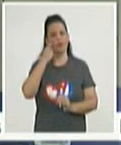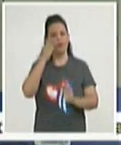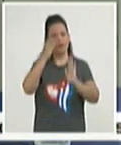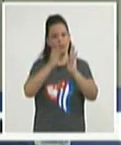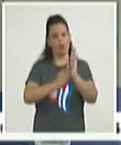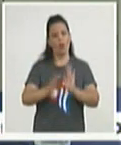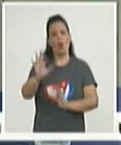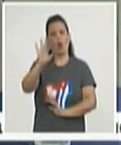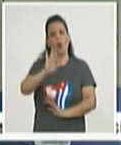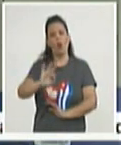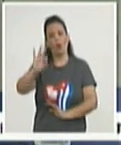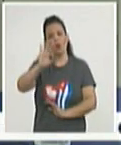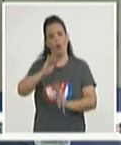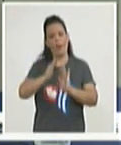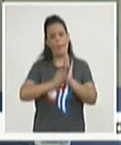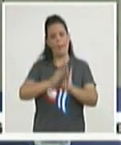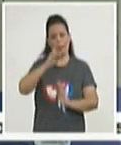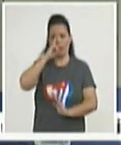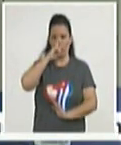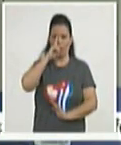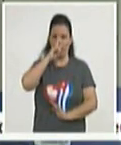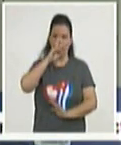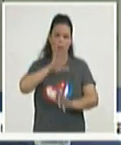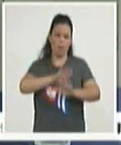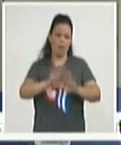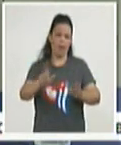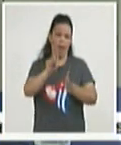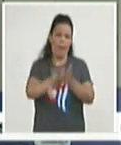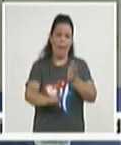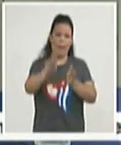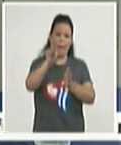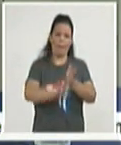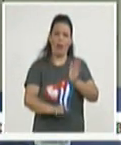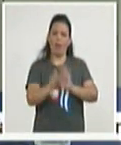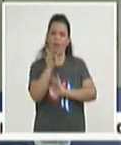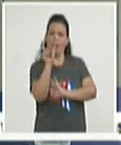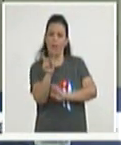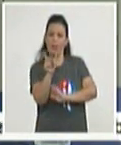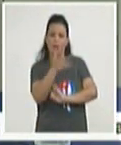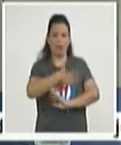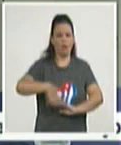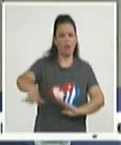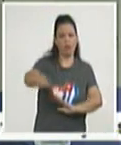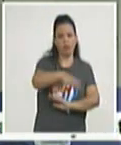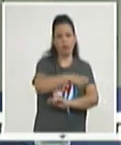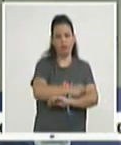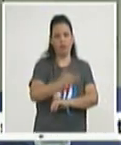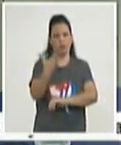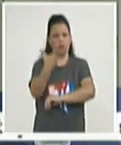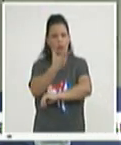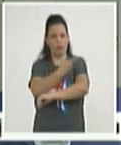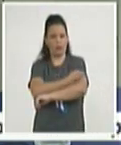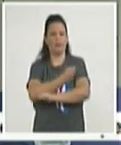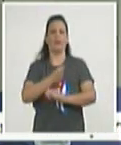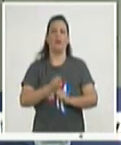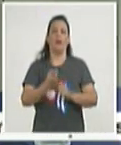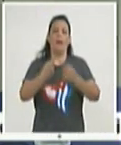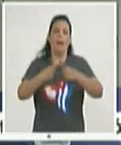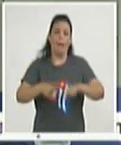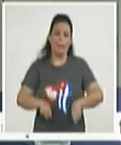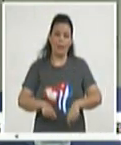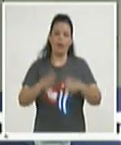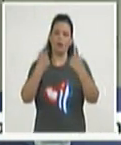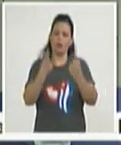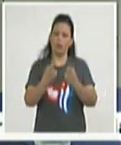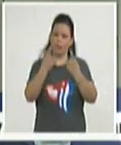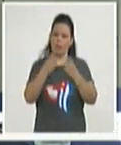noviembre, prácticamente toda la población cubana inmunizada, pero tenemos que mantener todavía las